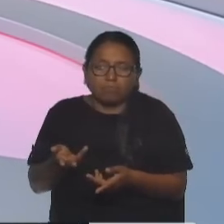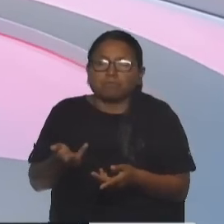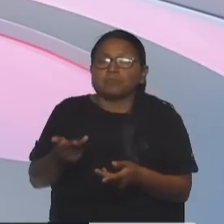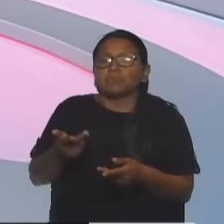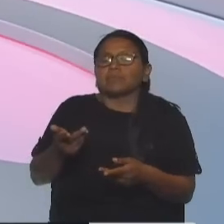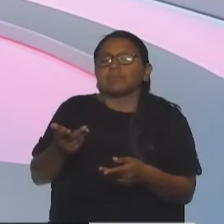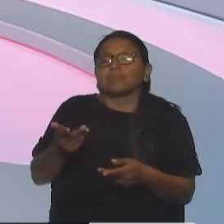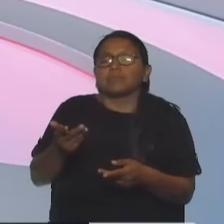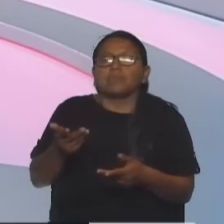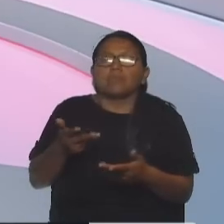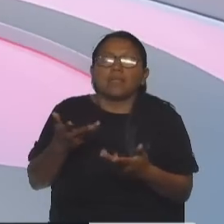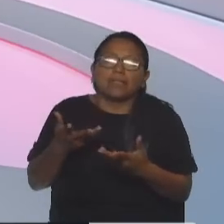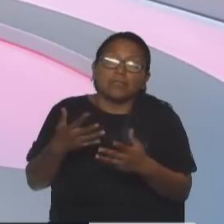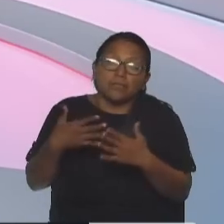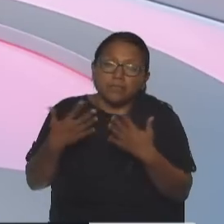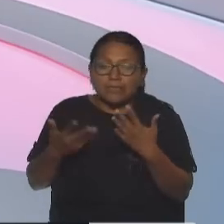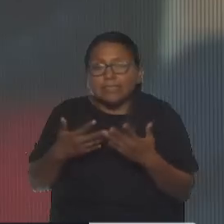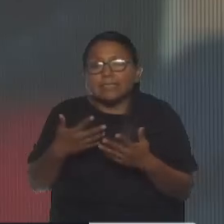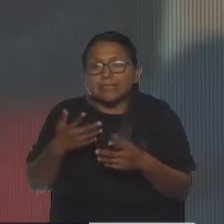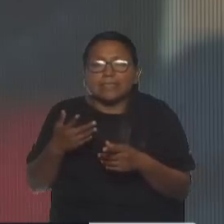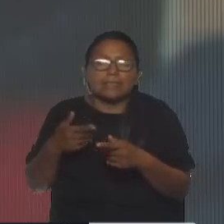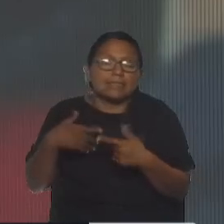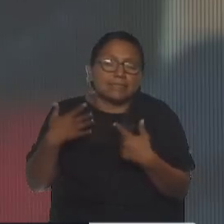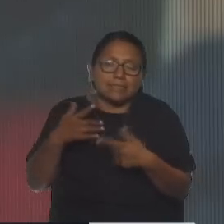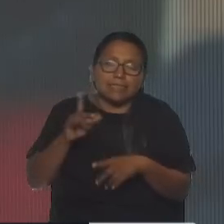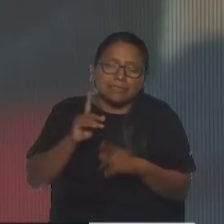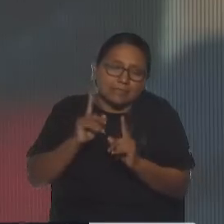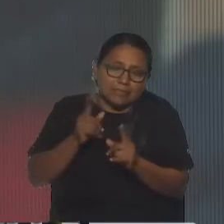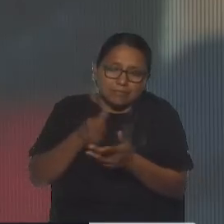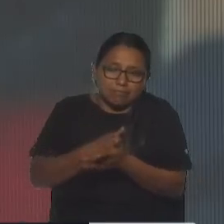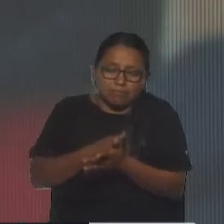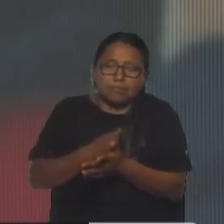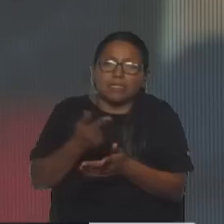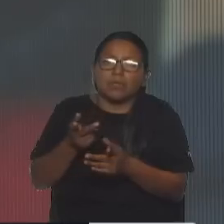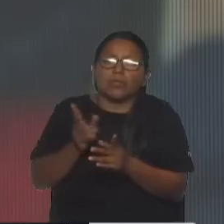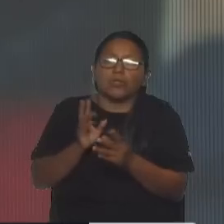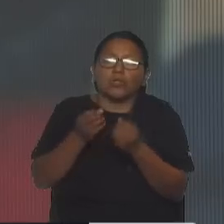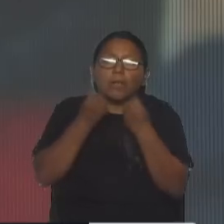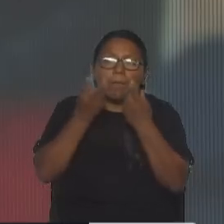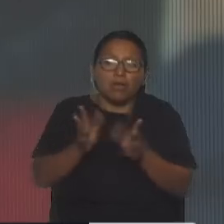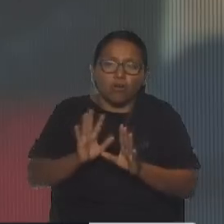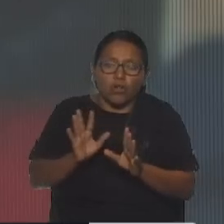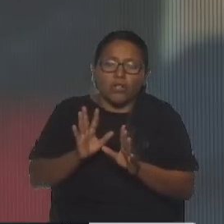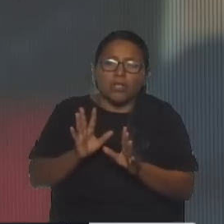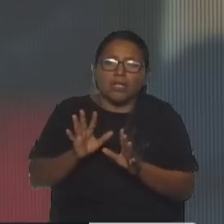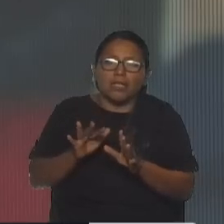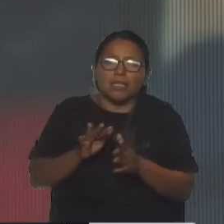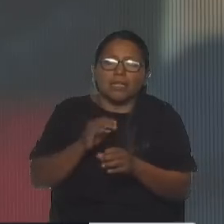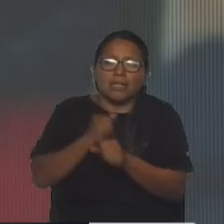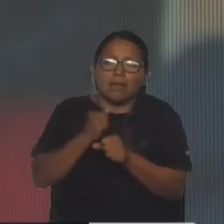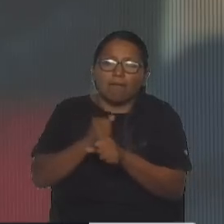poco, el caballo de batalla sigue estando porque no se ha mejorado esa precarización del